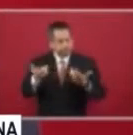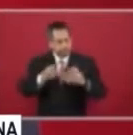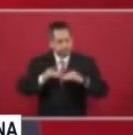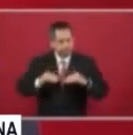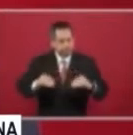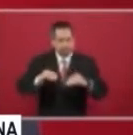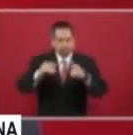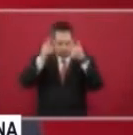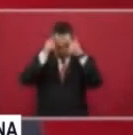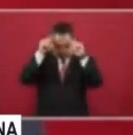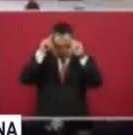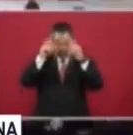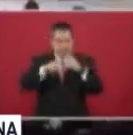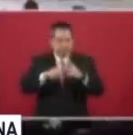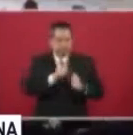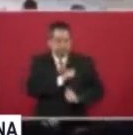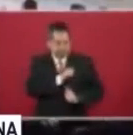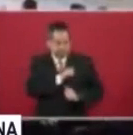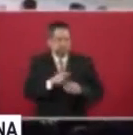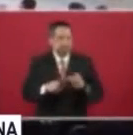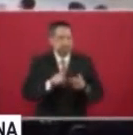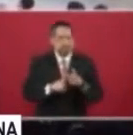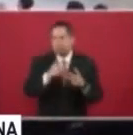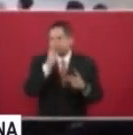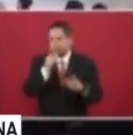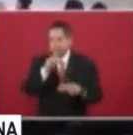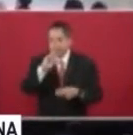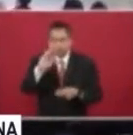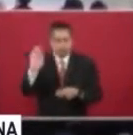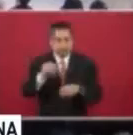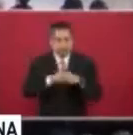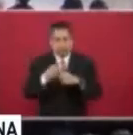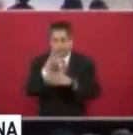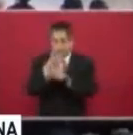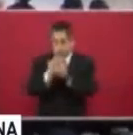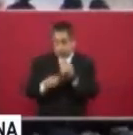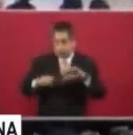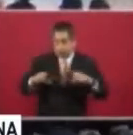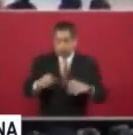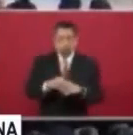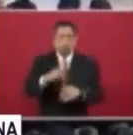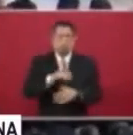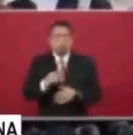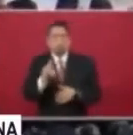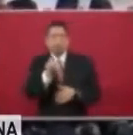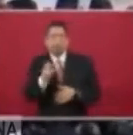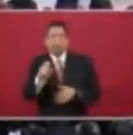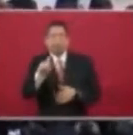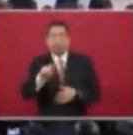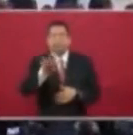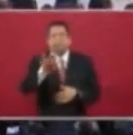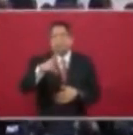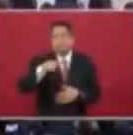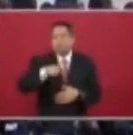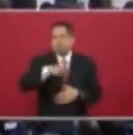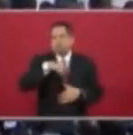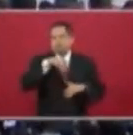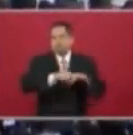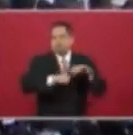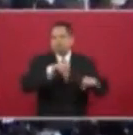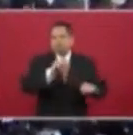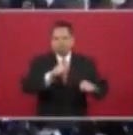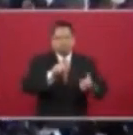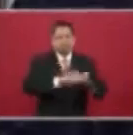capacitación entrenamiento que se requerirán para darle forma a la guardia nacional es complejo